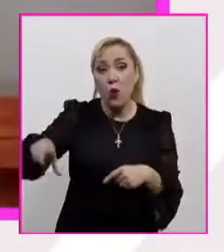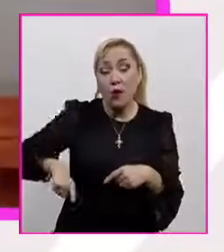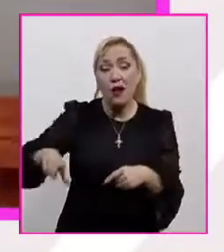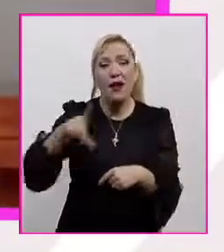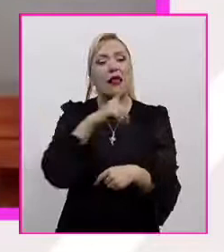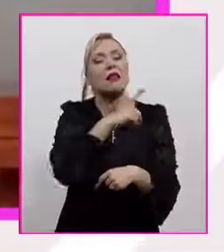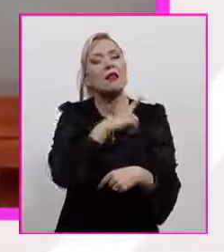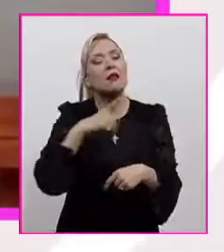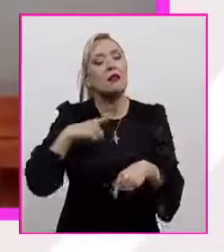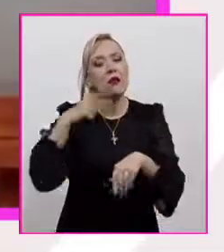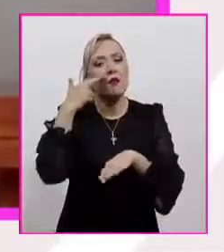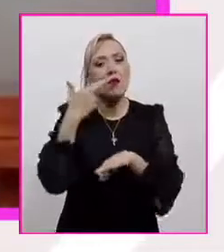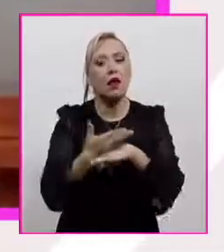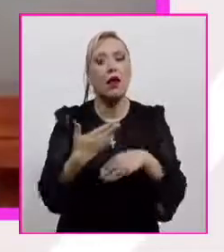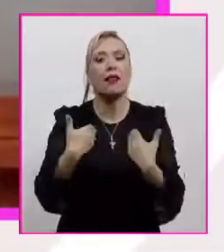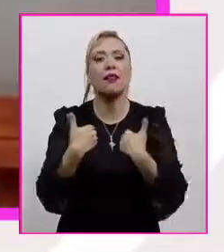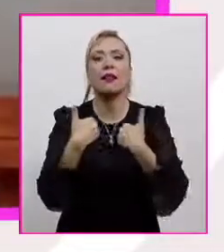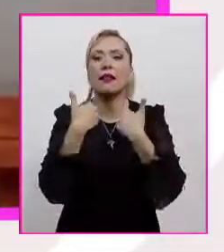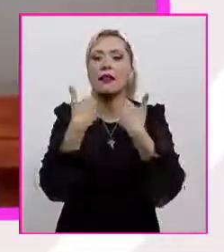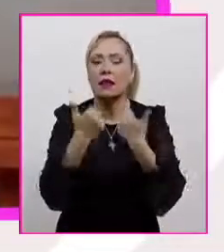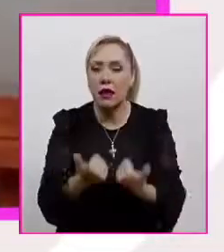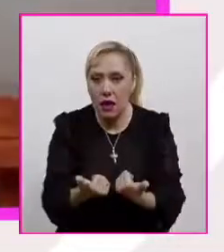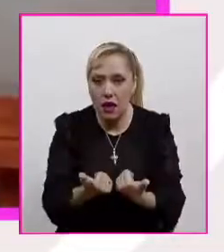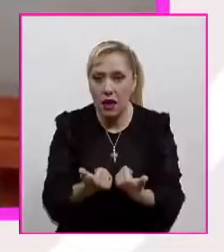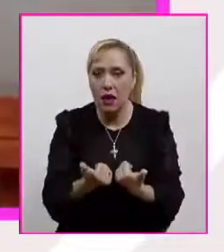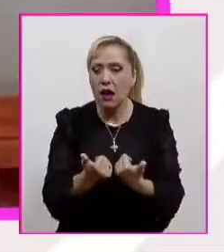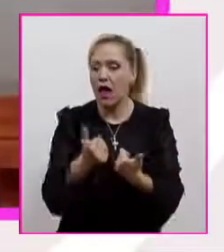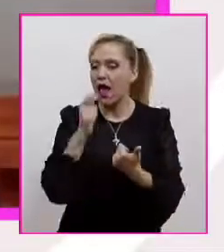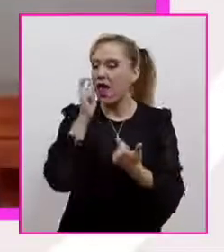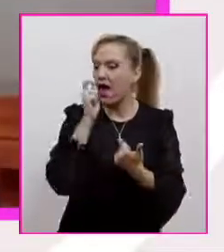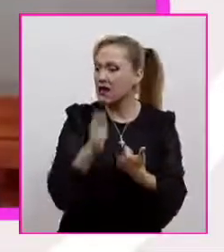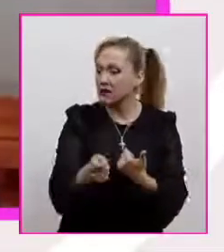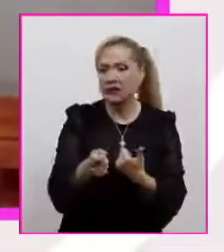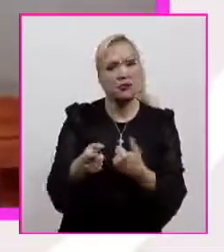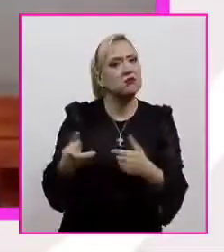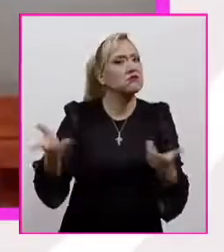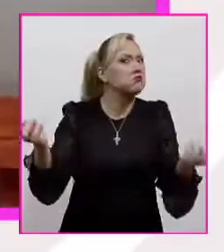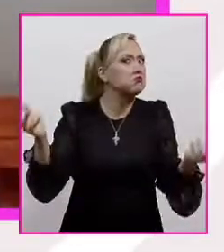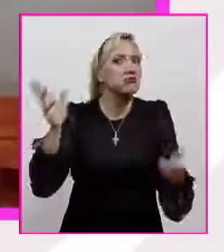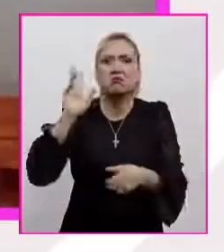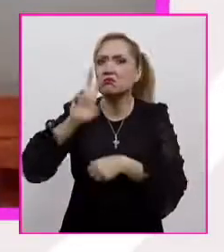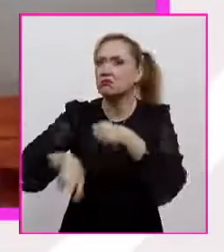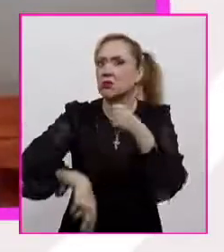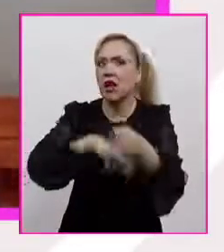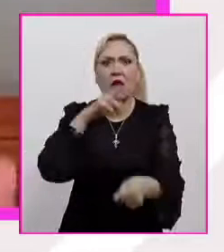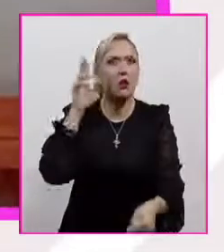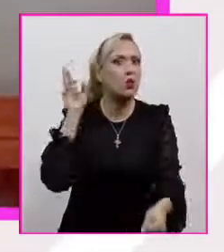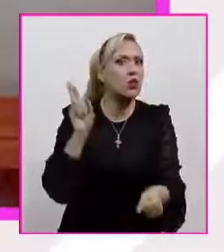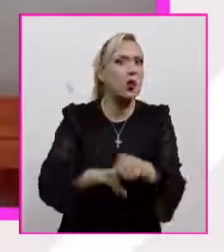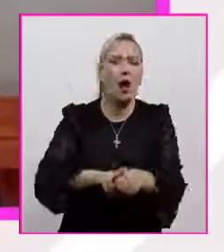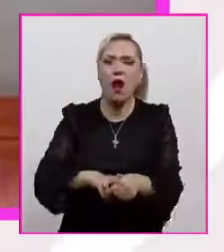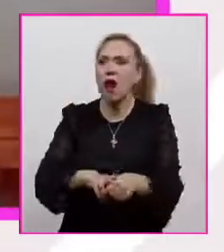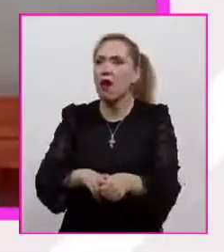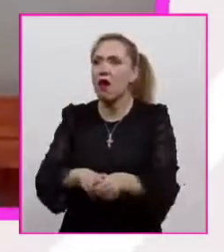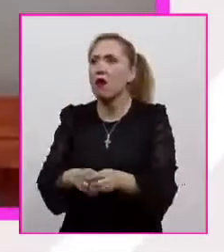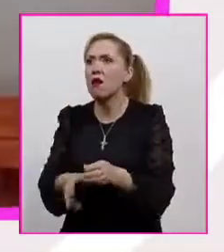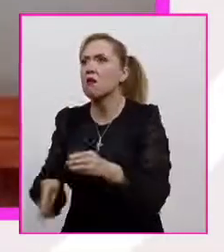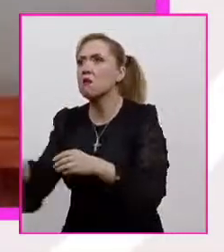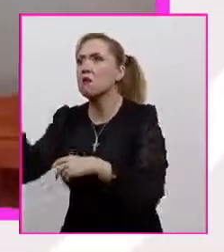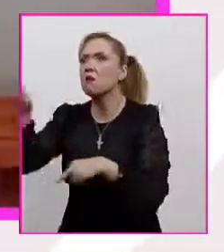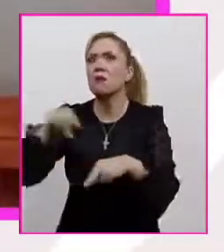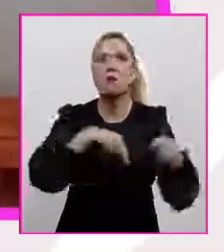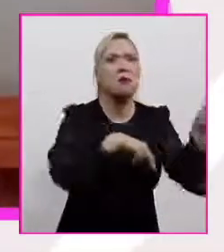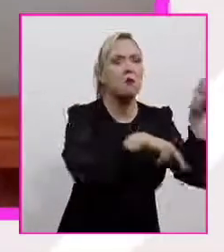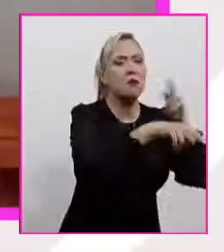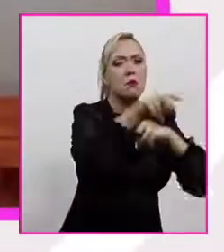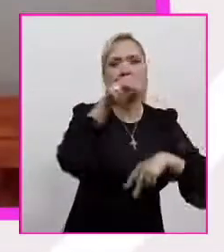que entender que esa es una cuestión que sucede en la naturaleza humana y que está mal